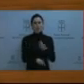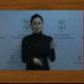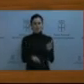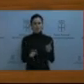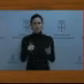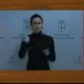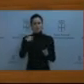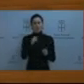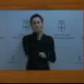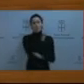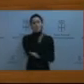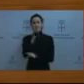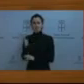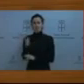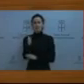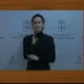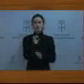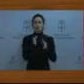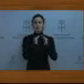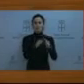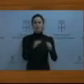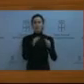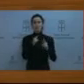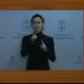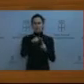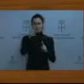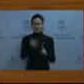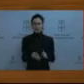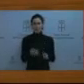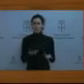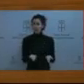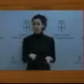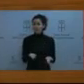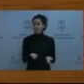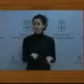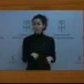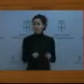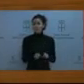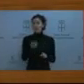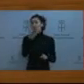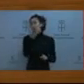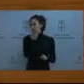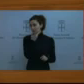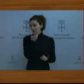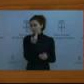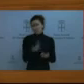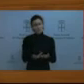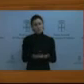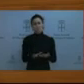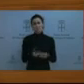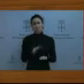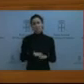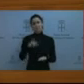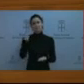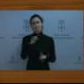usted ha visitado seguramente explotaciones en Tineo, pero no demuestran un conocimiento a la hora de la situación